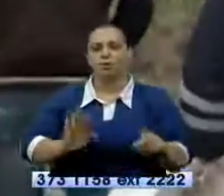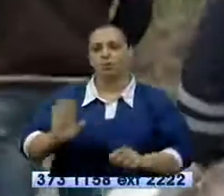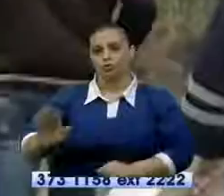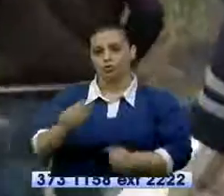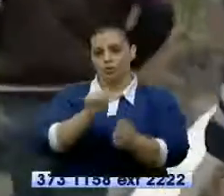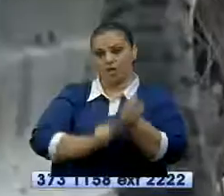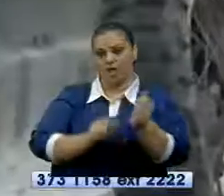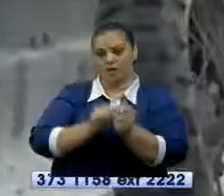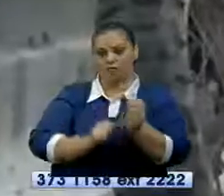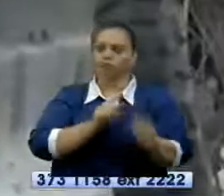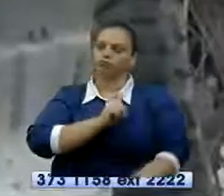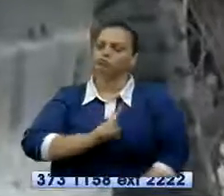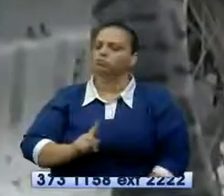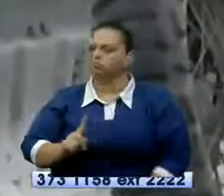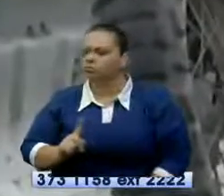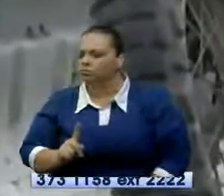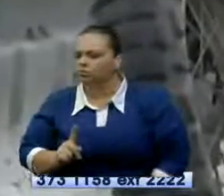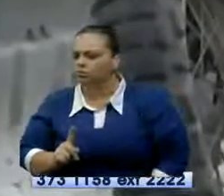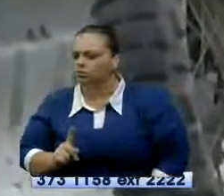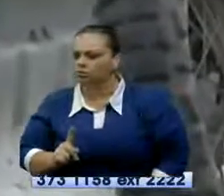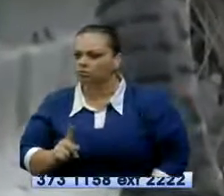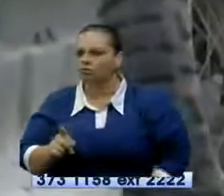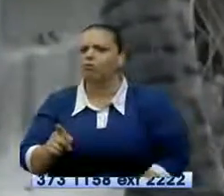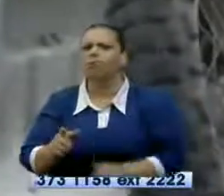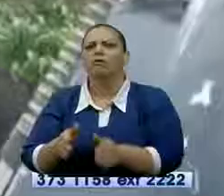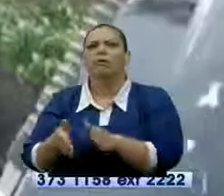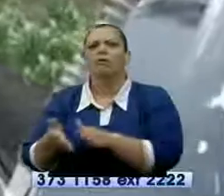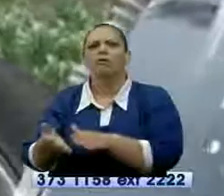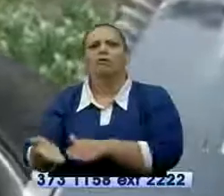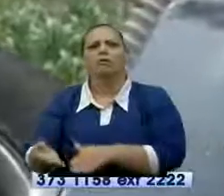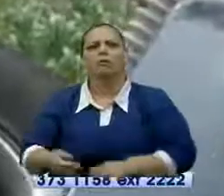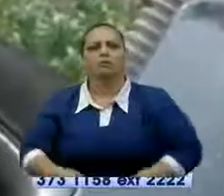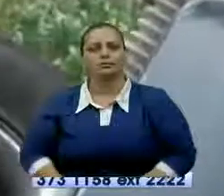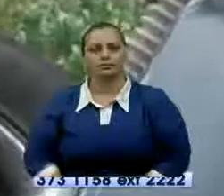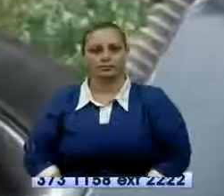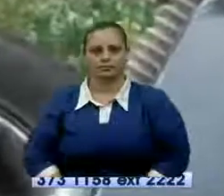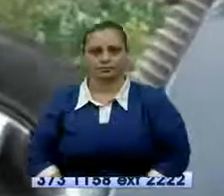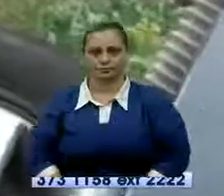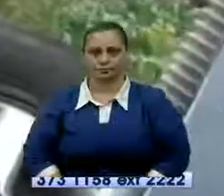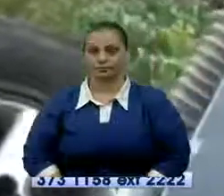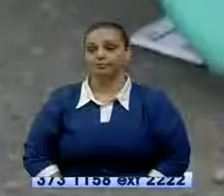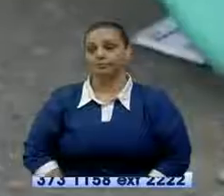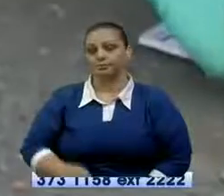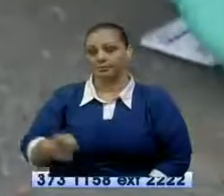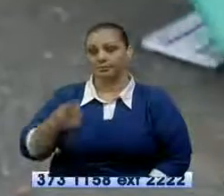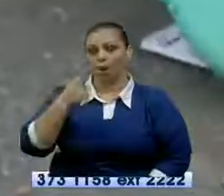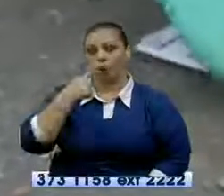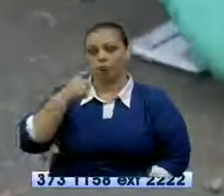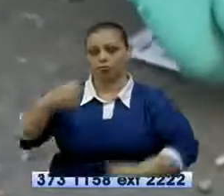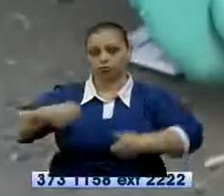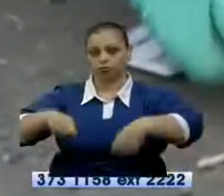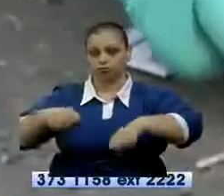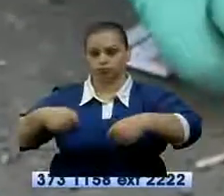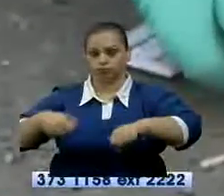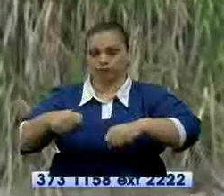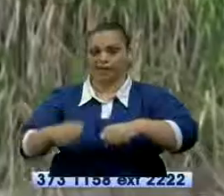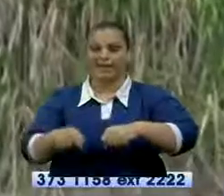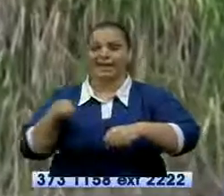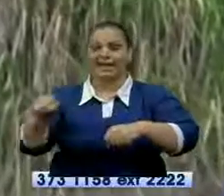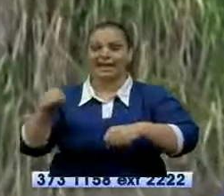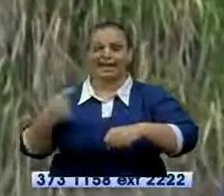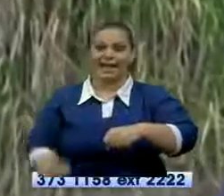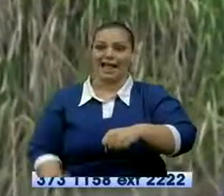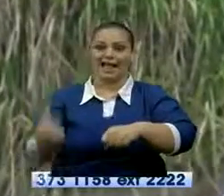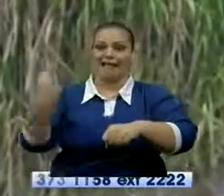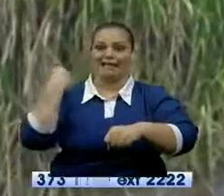fiscal busca al conductor de la motocicleta que estaría huido, ya que el fallecido iba de copiloto y sin casco. En estos momentos estamos